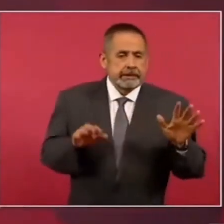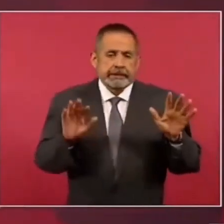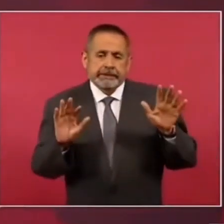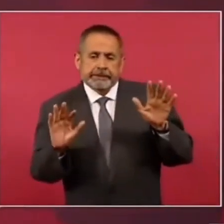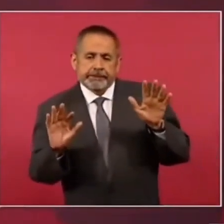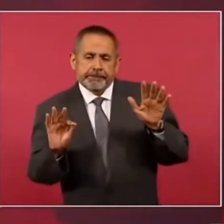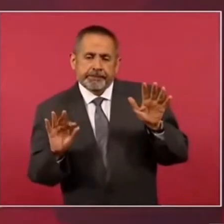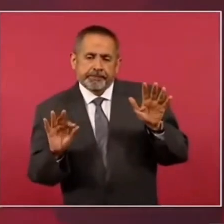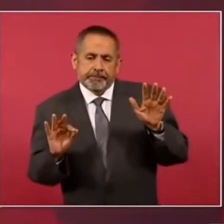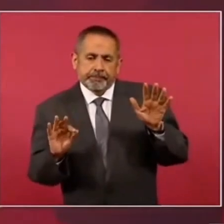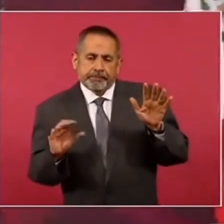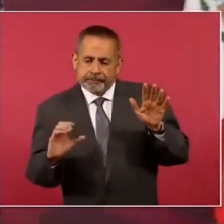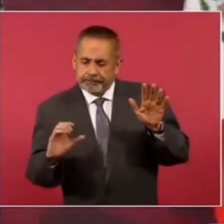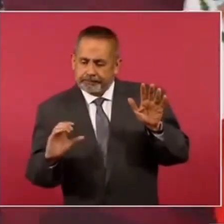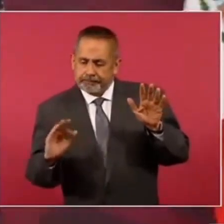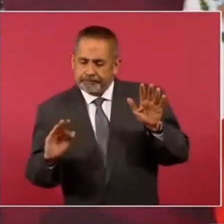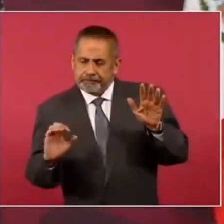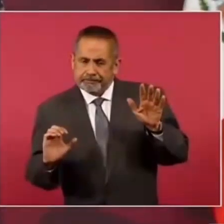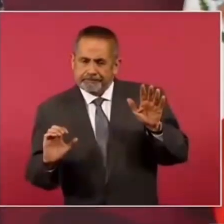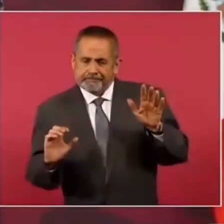40% la Comisión Federal.